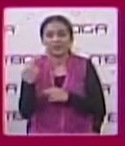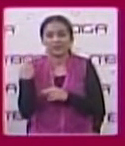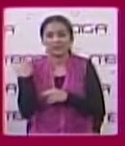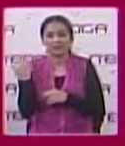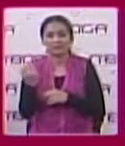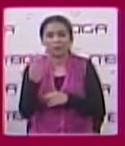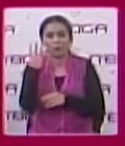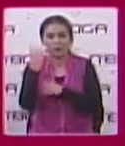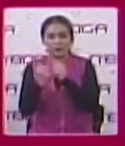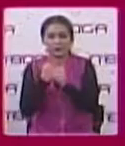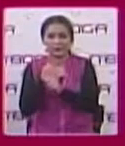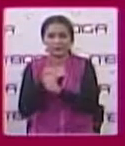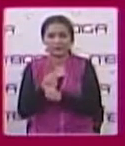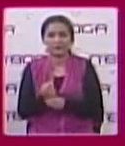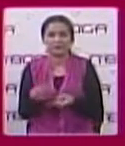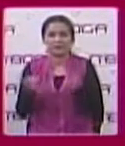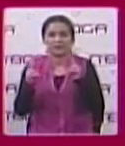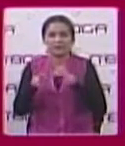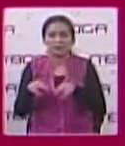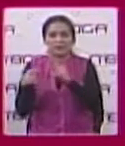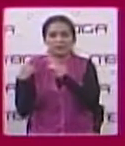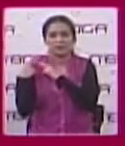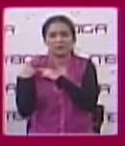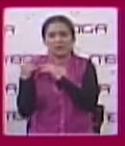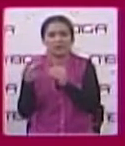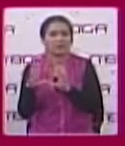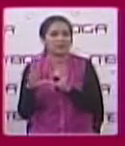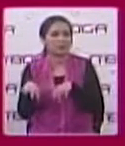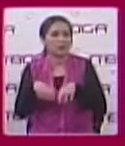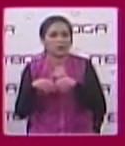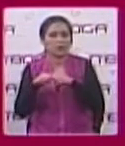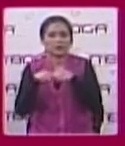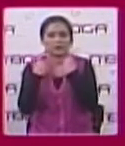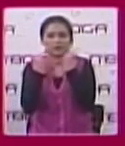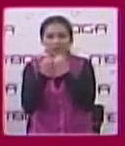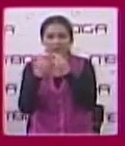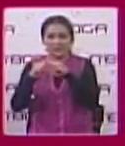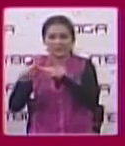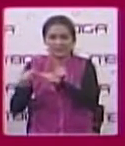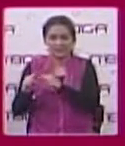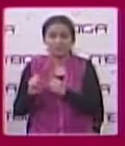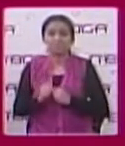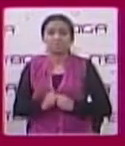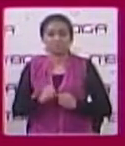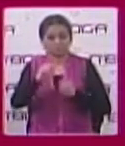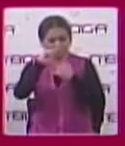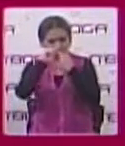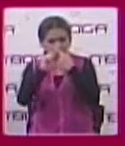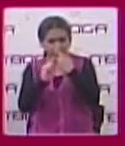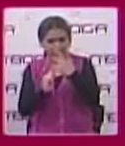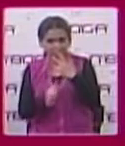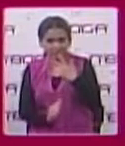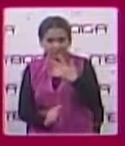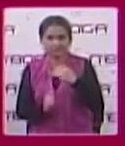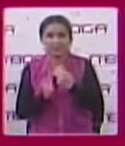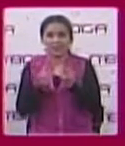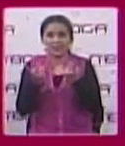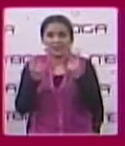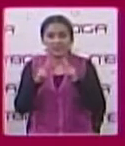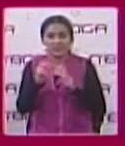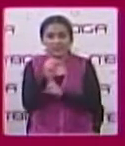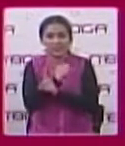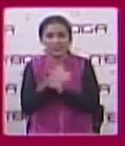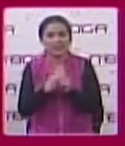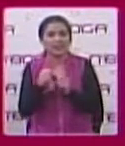las políticas de responsabilidad social de la empresa y la ejecución y seguimiento también de programas medioambientales y